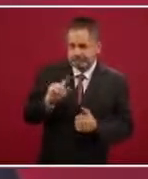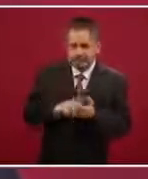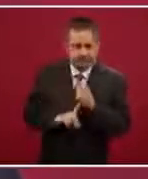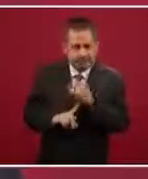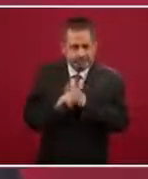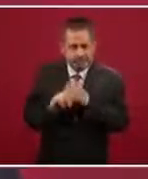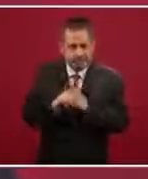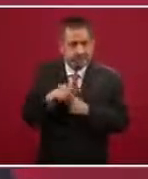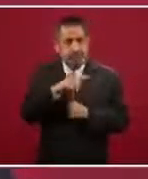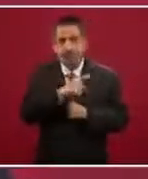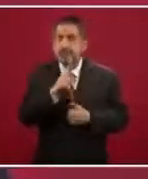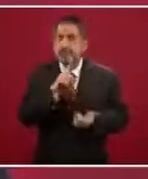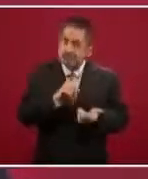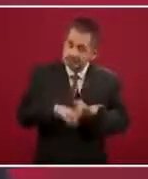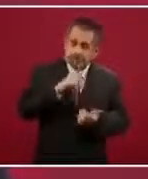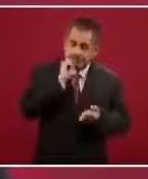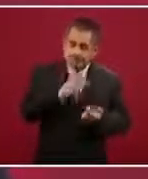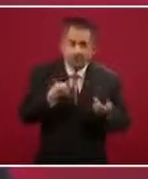robaban